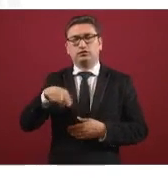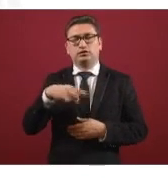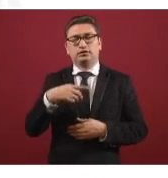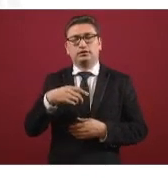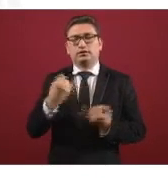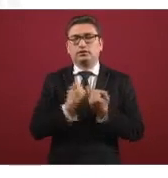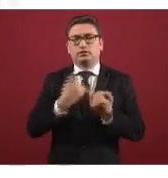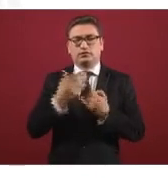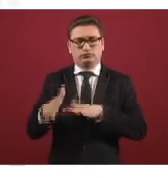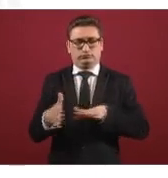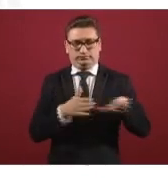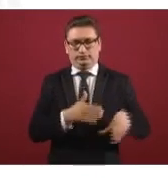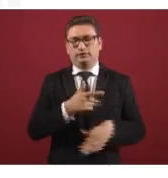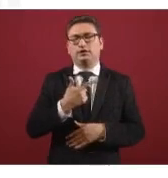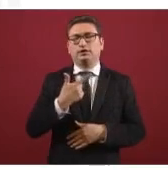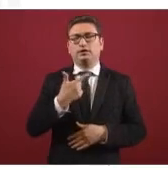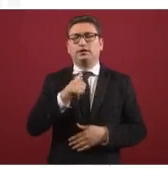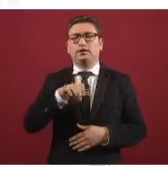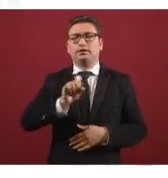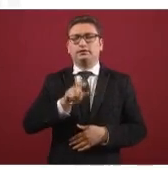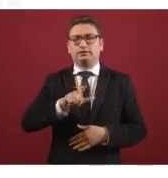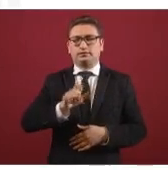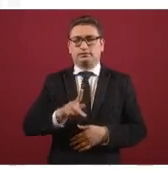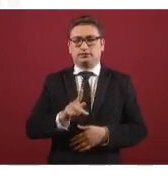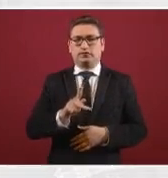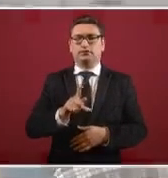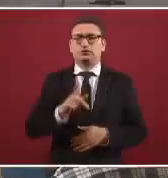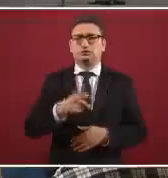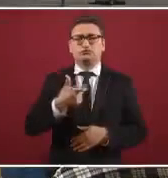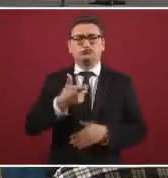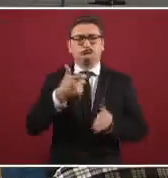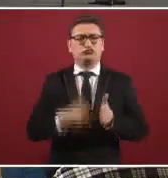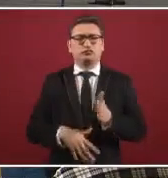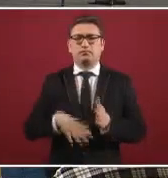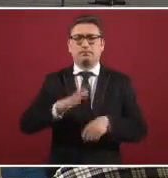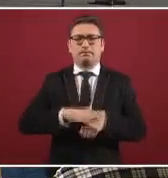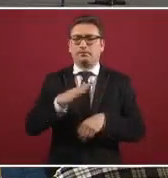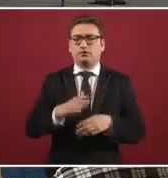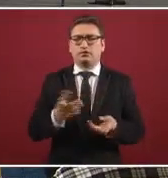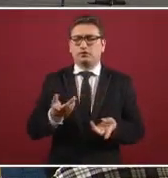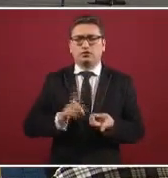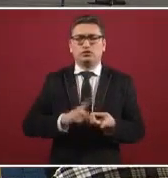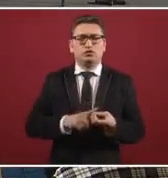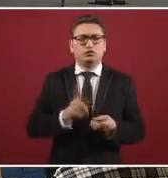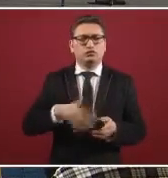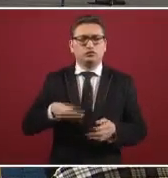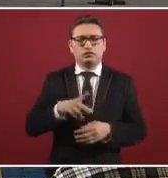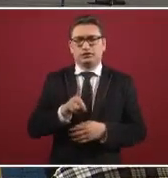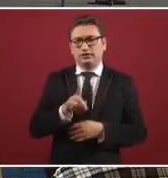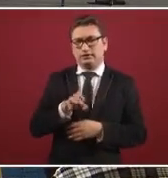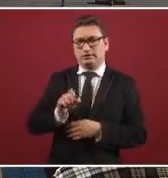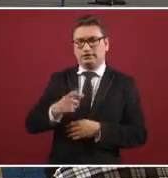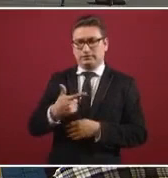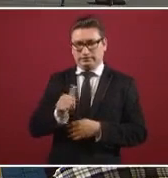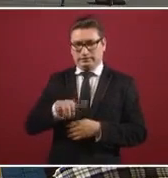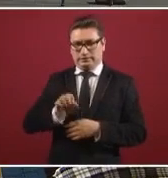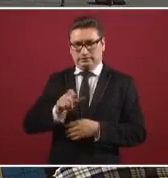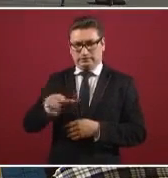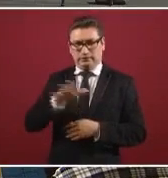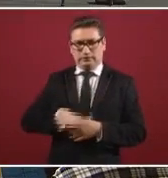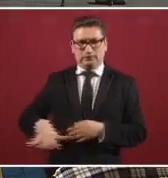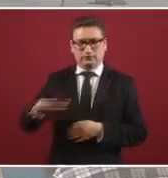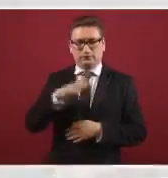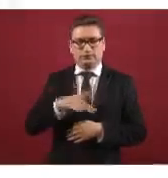gas LP, el precio más económico lo estamos encontrando por parte de 10 Gas en Los Cabos,